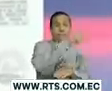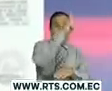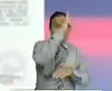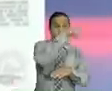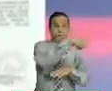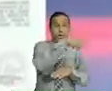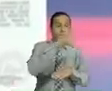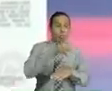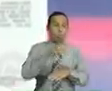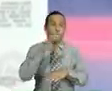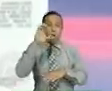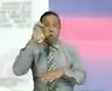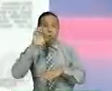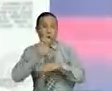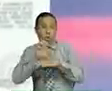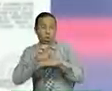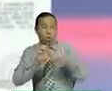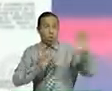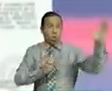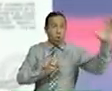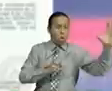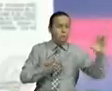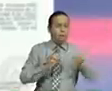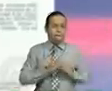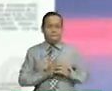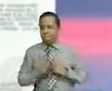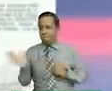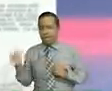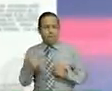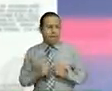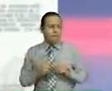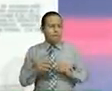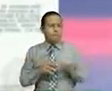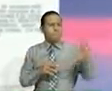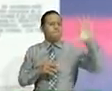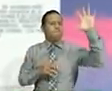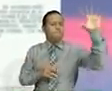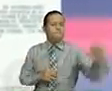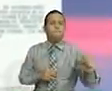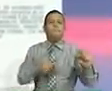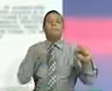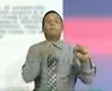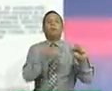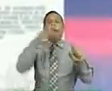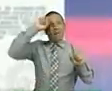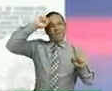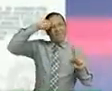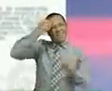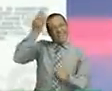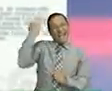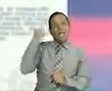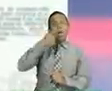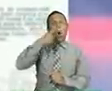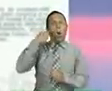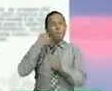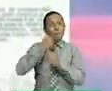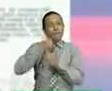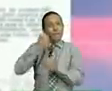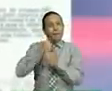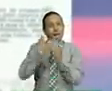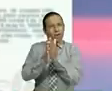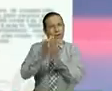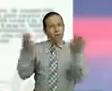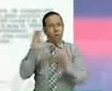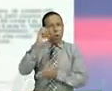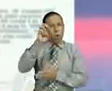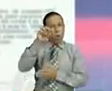cuenta de Twitter señaló: capturado alias Julián, buscado por el secuestro de los periodistas del comercio y por el atentado con